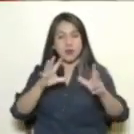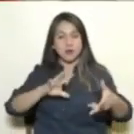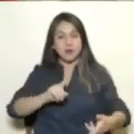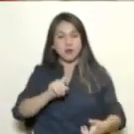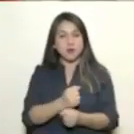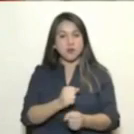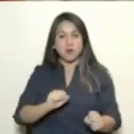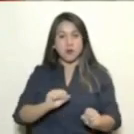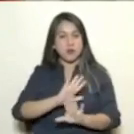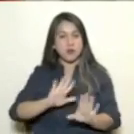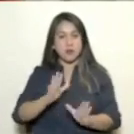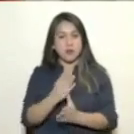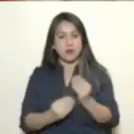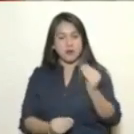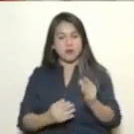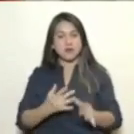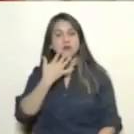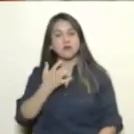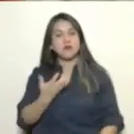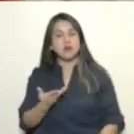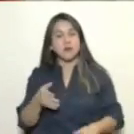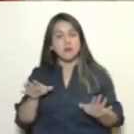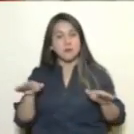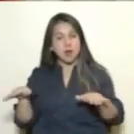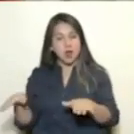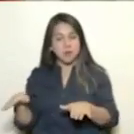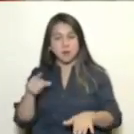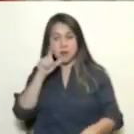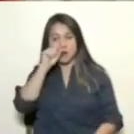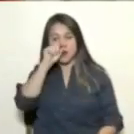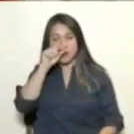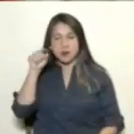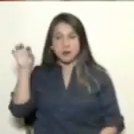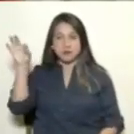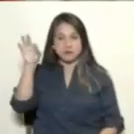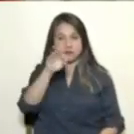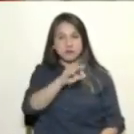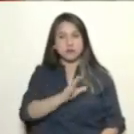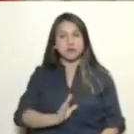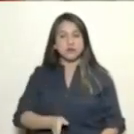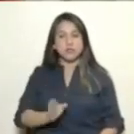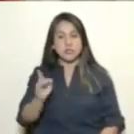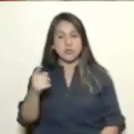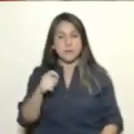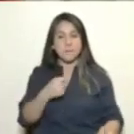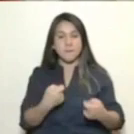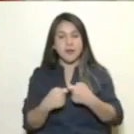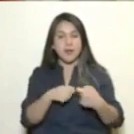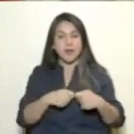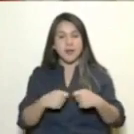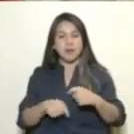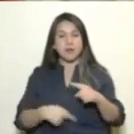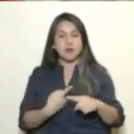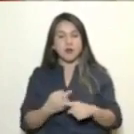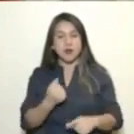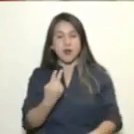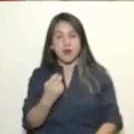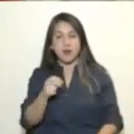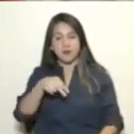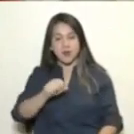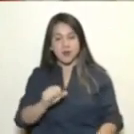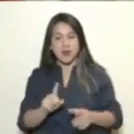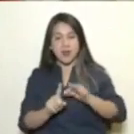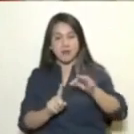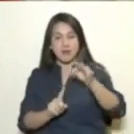puede terminar porque las palomas y los gorriones siguen peleando por la avena en el